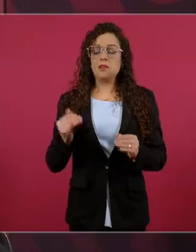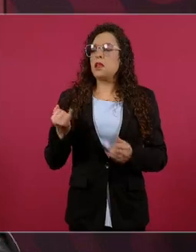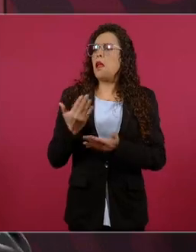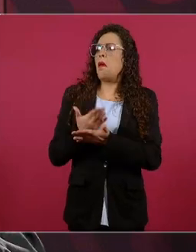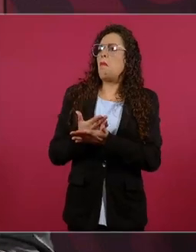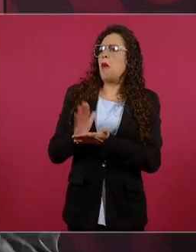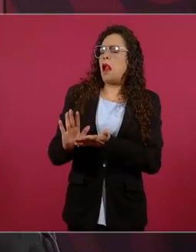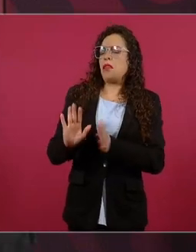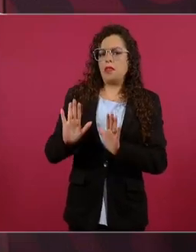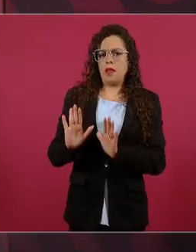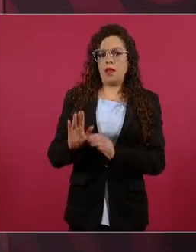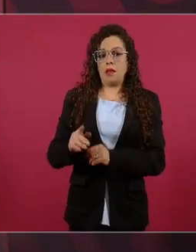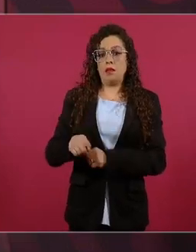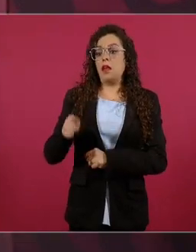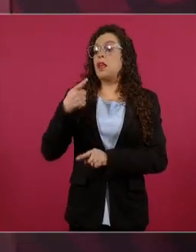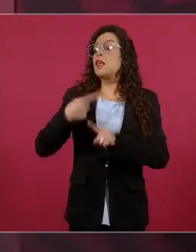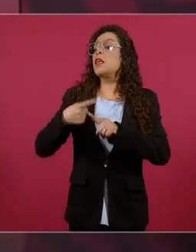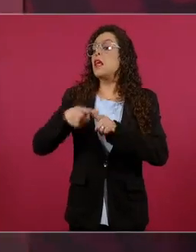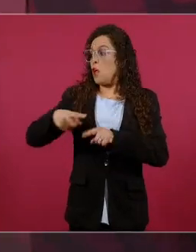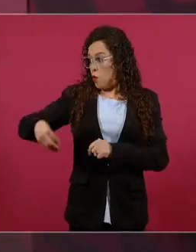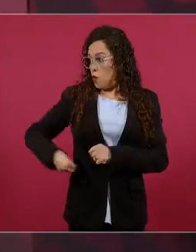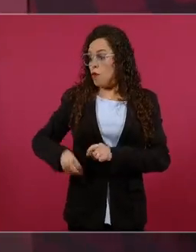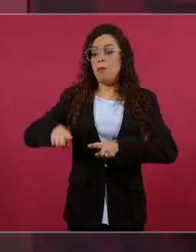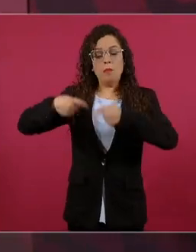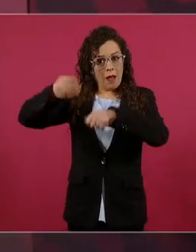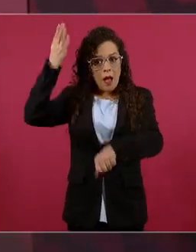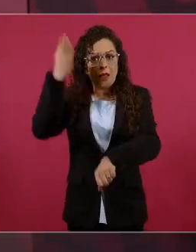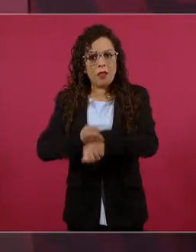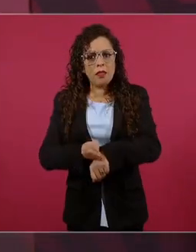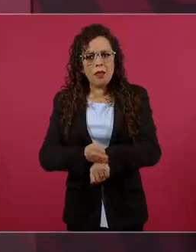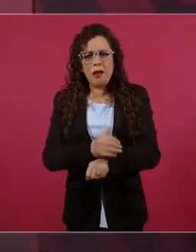como no castigaban a nadie,